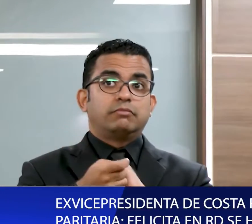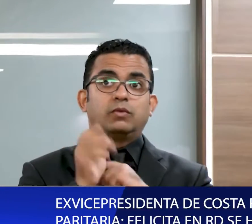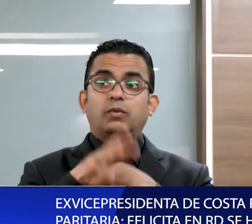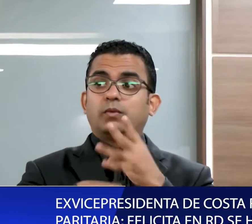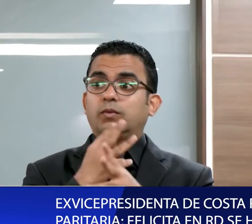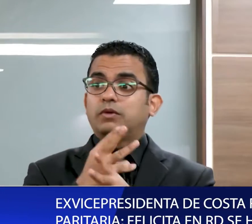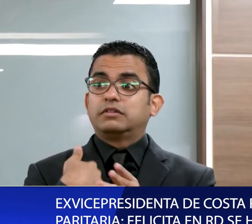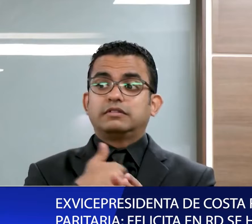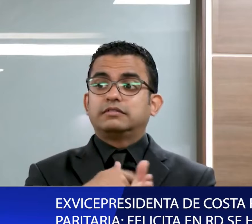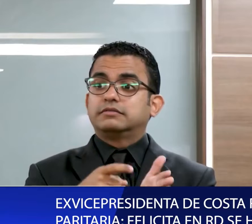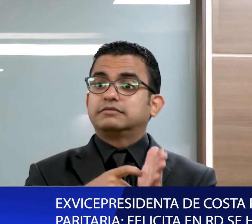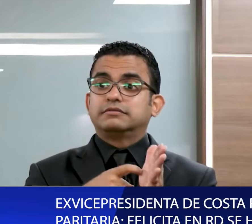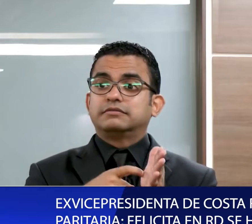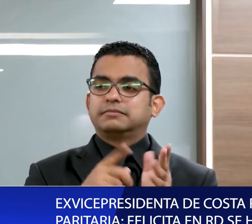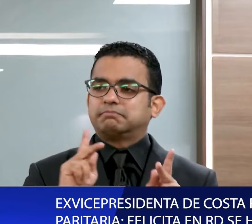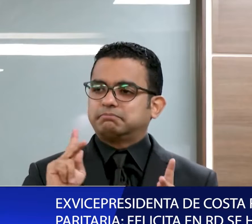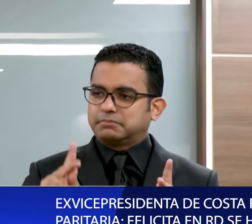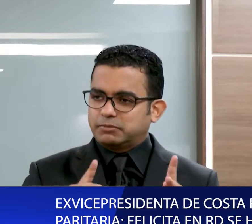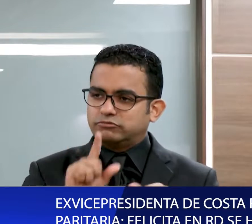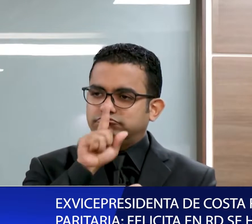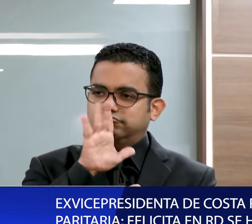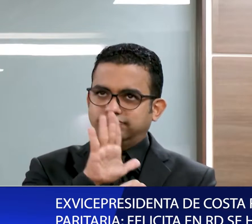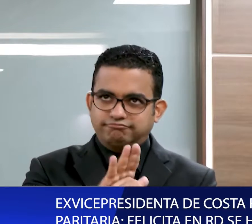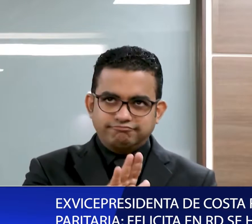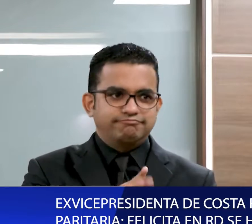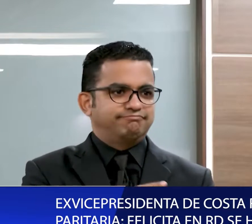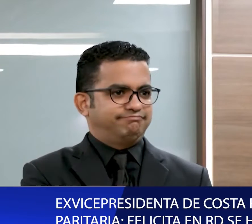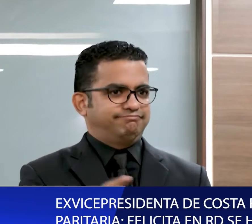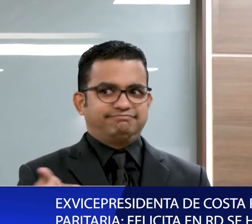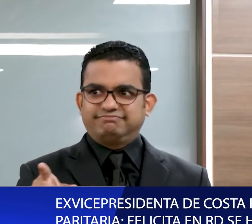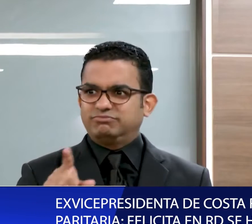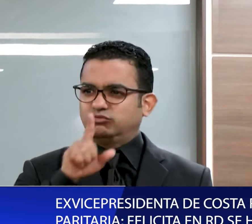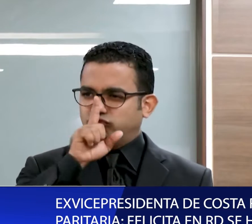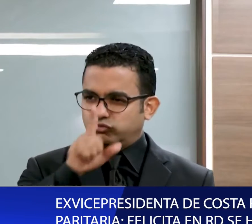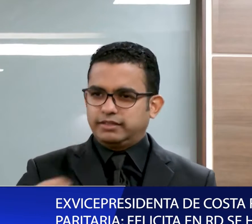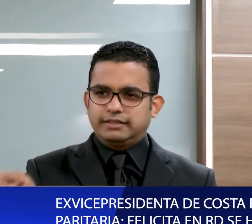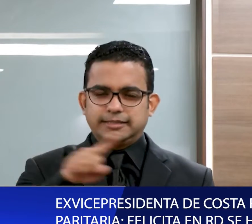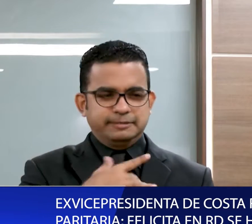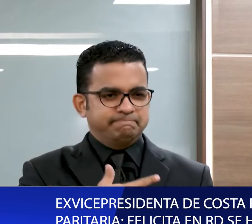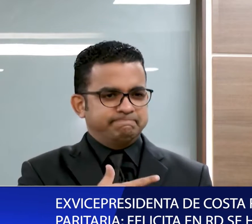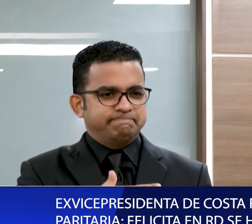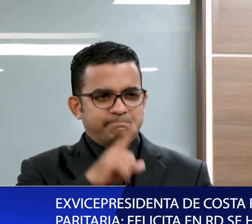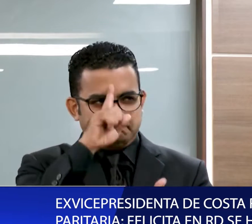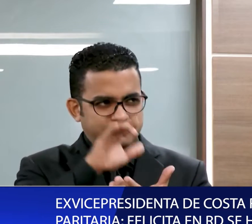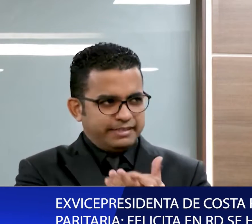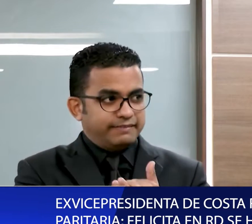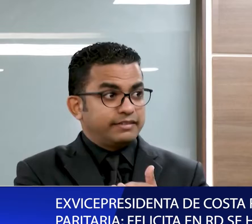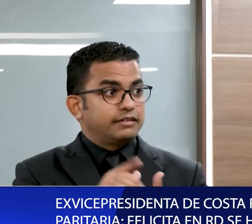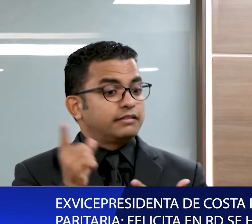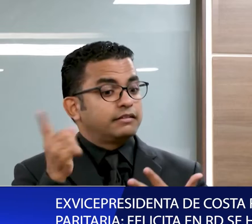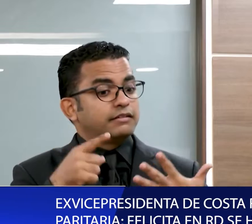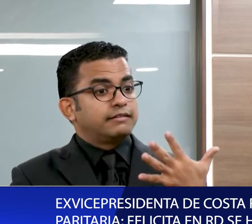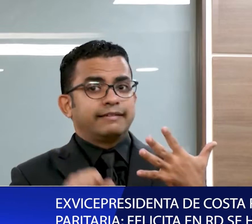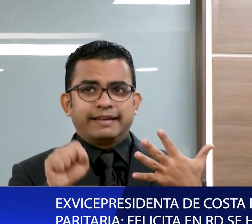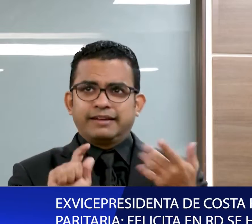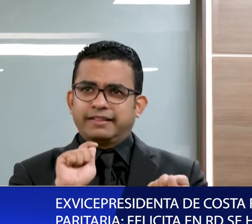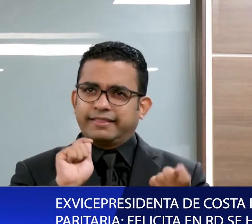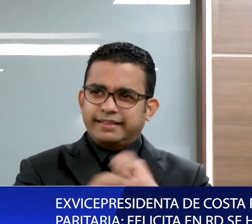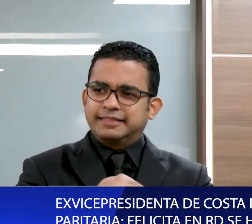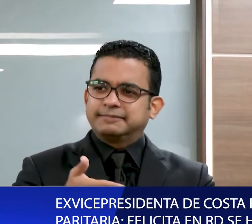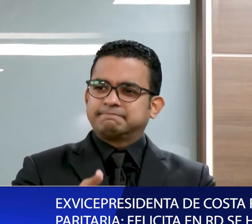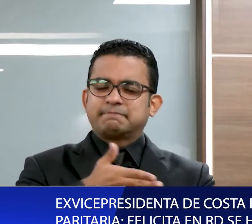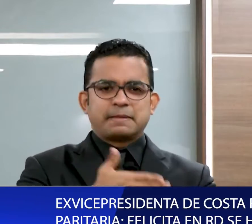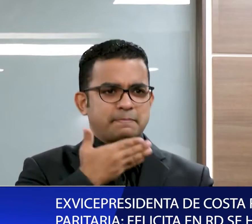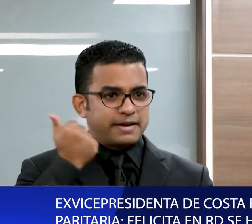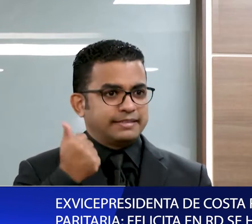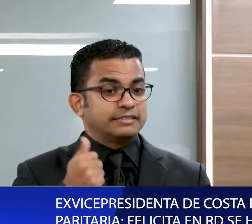Ex vicepresidenta de Costa Rica aboga por una democracia paritaria y felicita a República Dominicana y se haya puesto